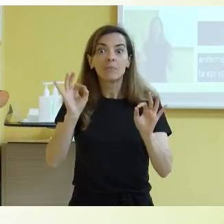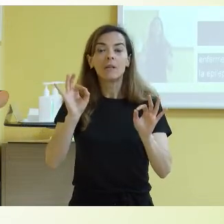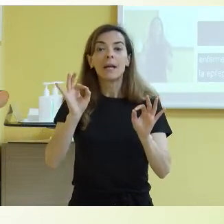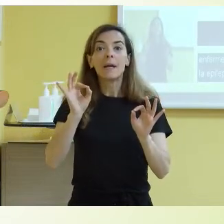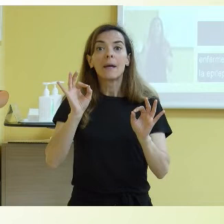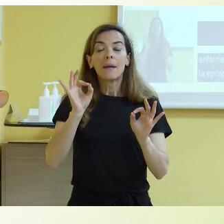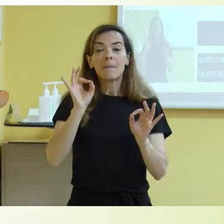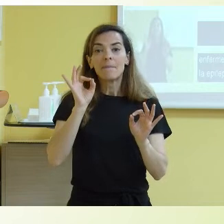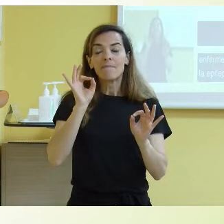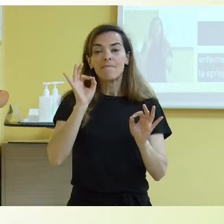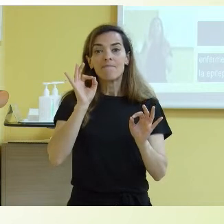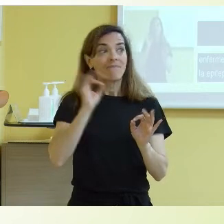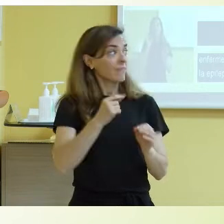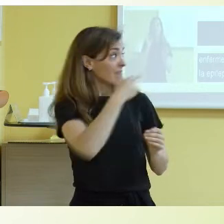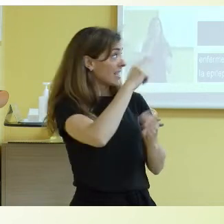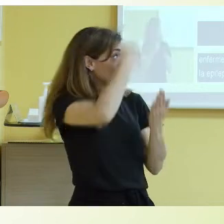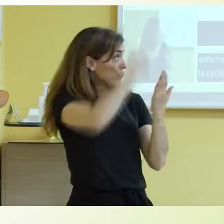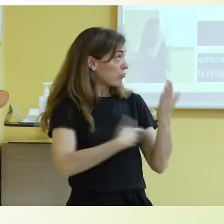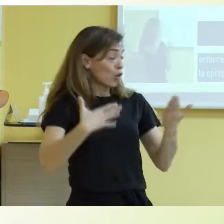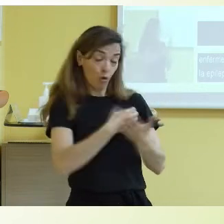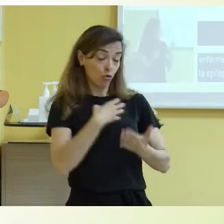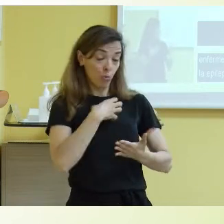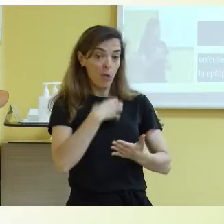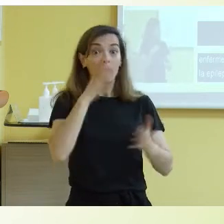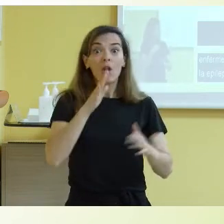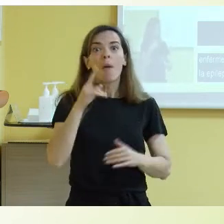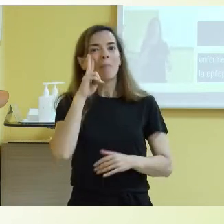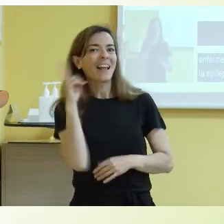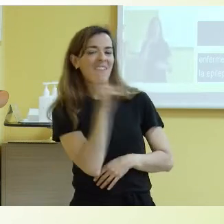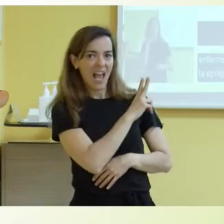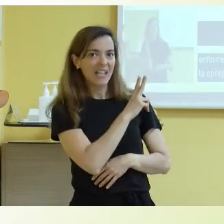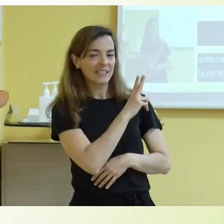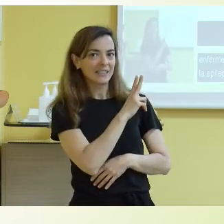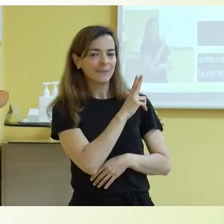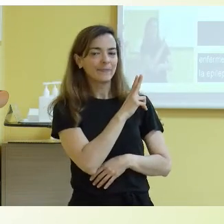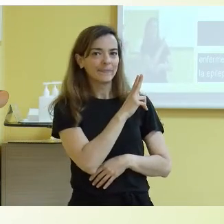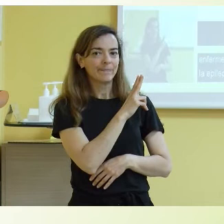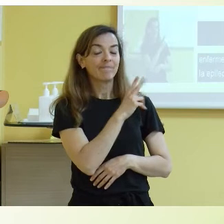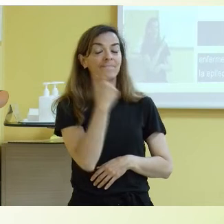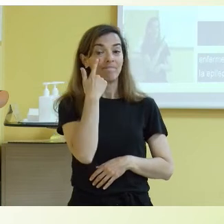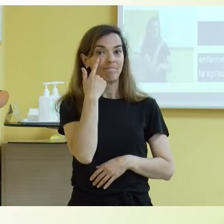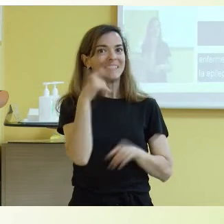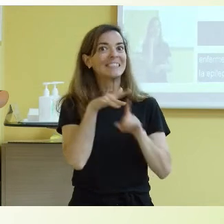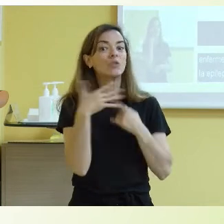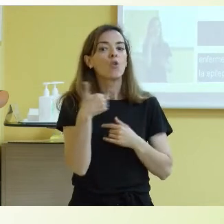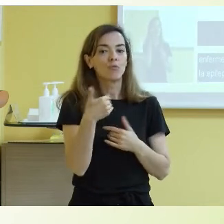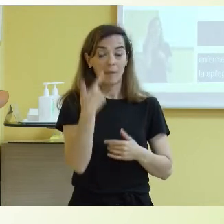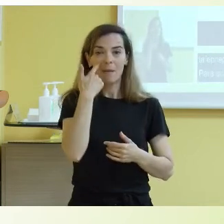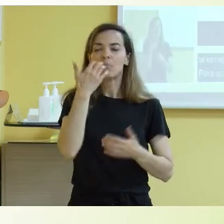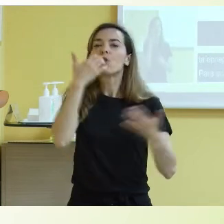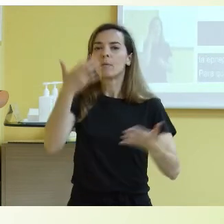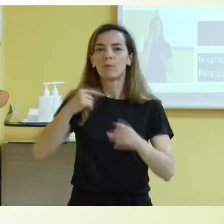todos, porque evidentemente no caben todos aquí, pero para que veáis un poco a dónde nos estamos enfrentando. Claro, ¿qué hace una